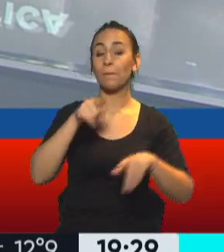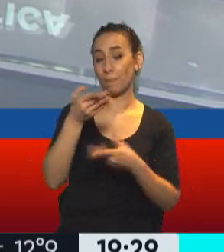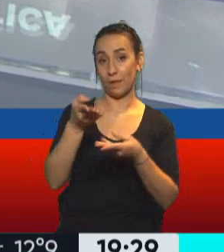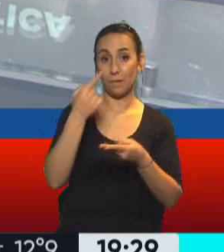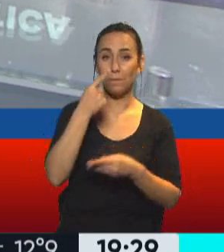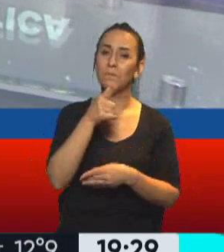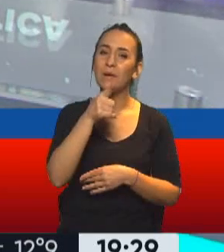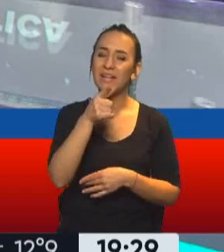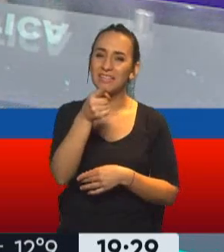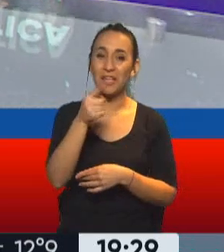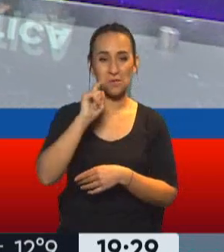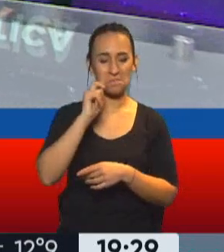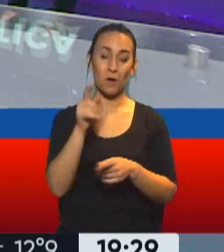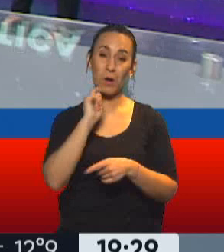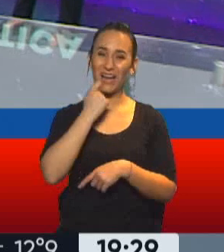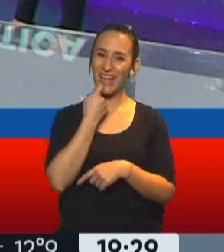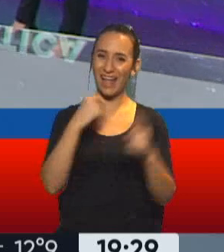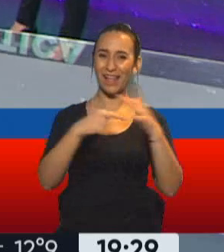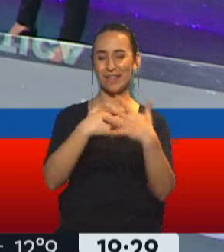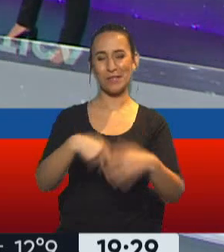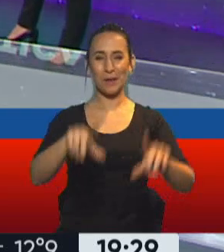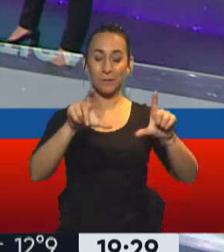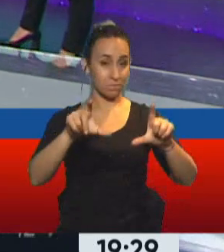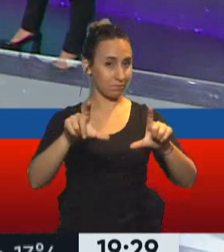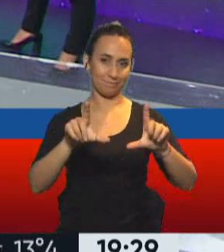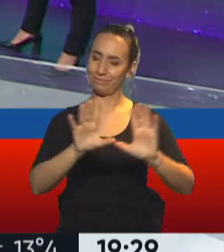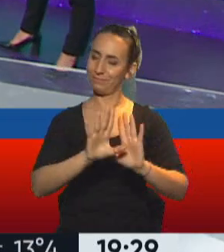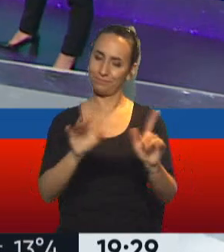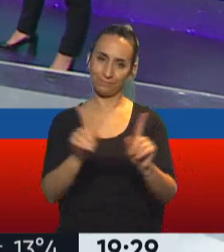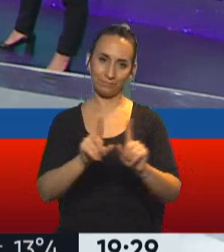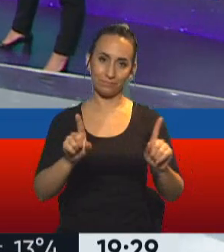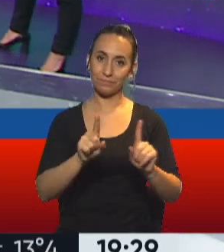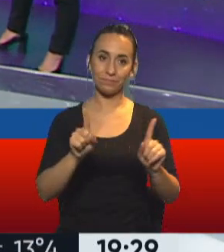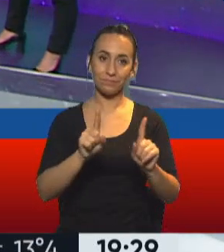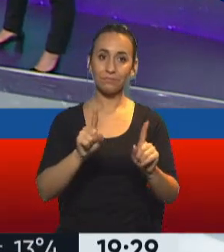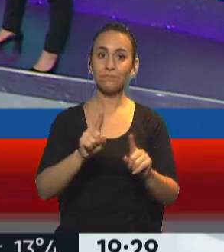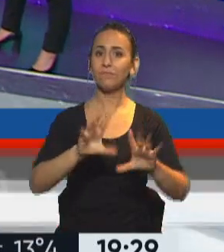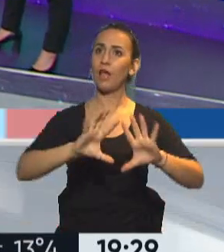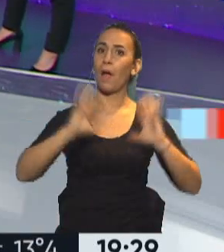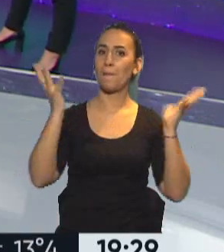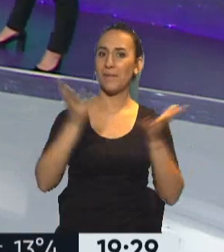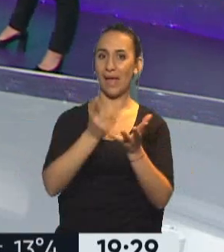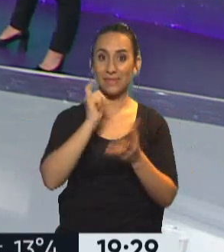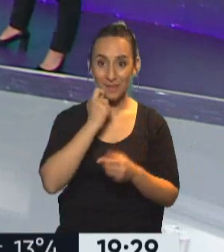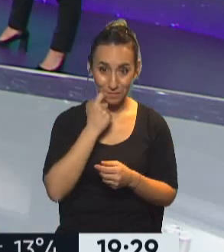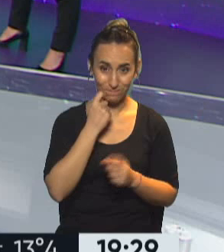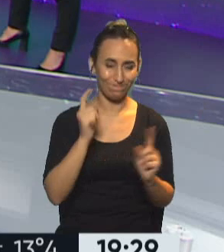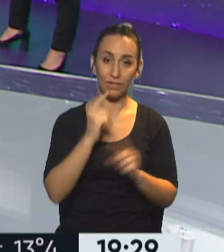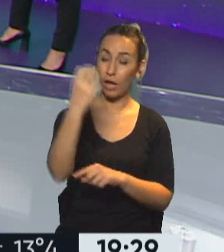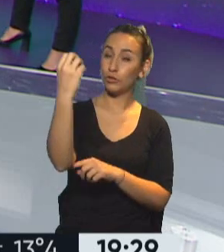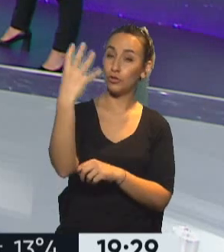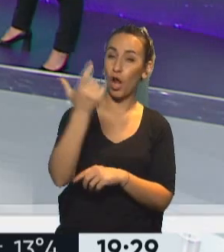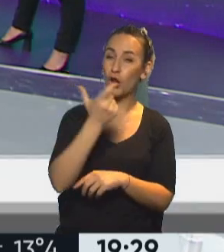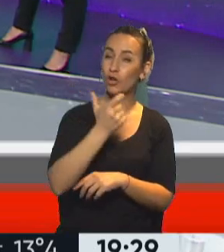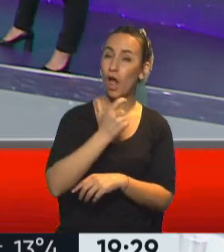fíjate, parece una bonita imagen, pero no da cuenta de un escenario medioambiental ese sol rojo, que hay